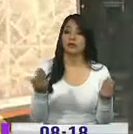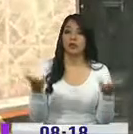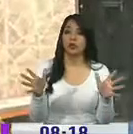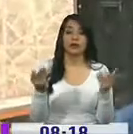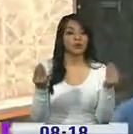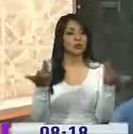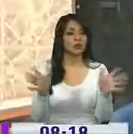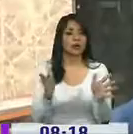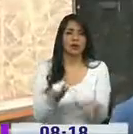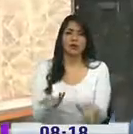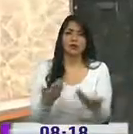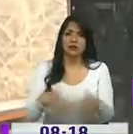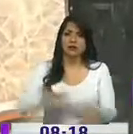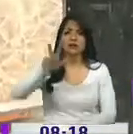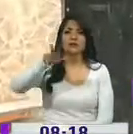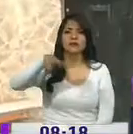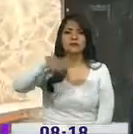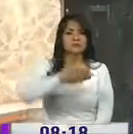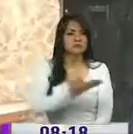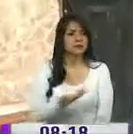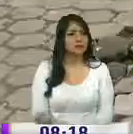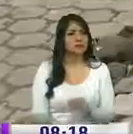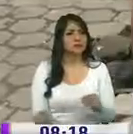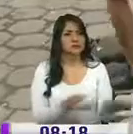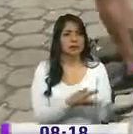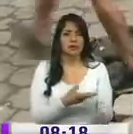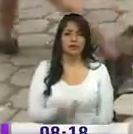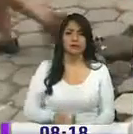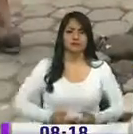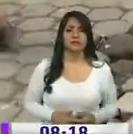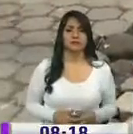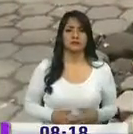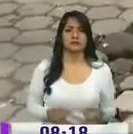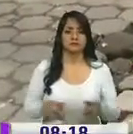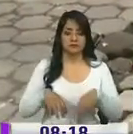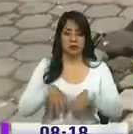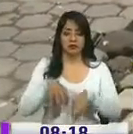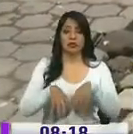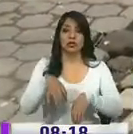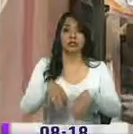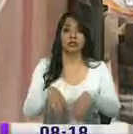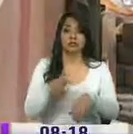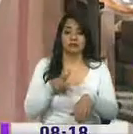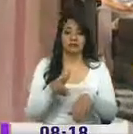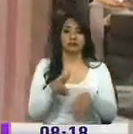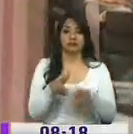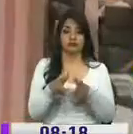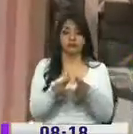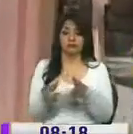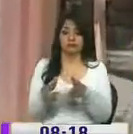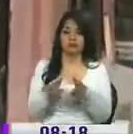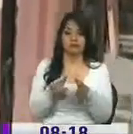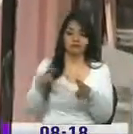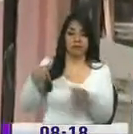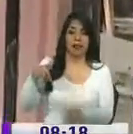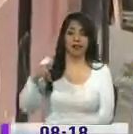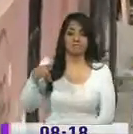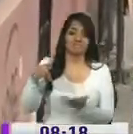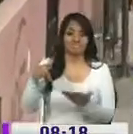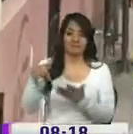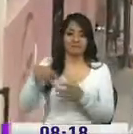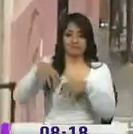unos tres meses y además algunos de los adoquines obstaculizan parte de la vereda por lo que los peatones deben